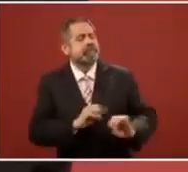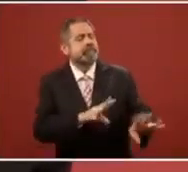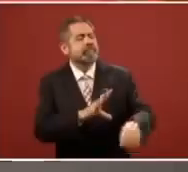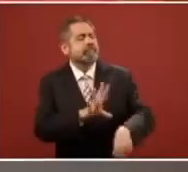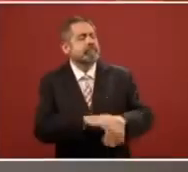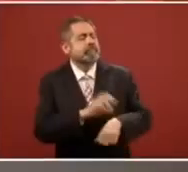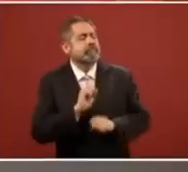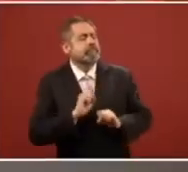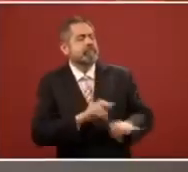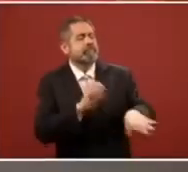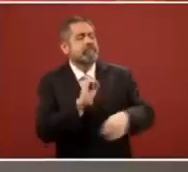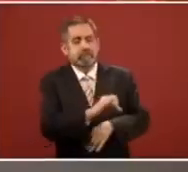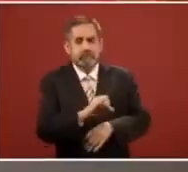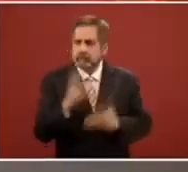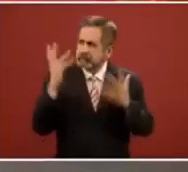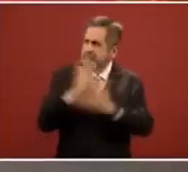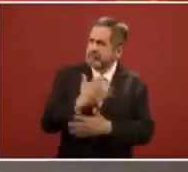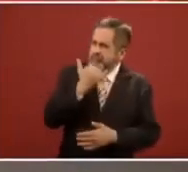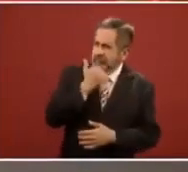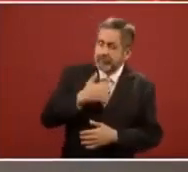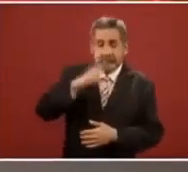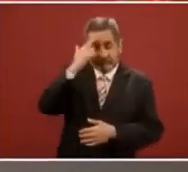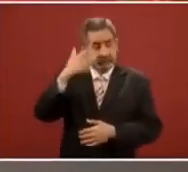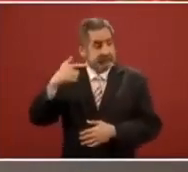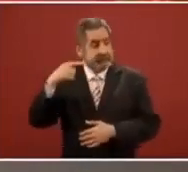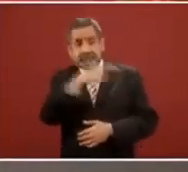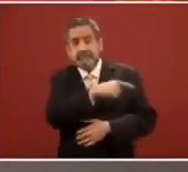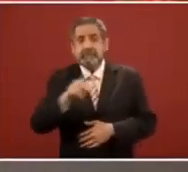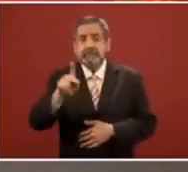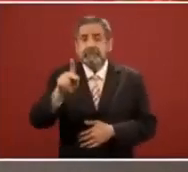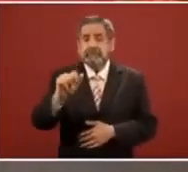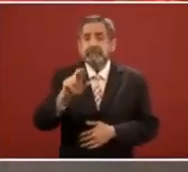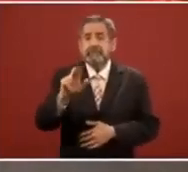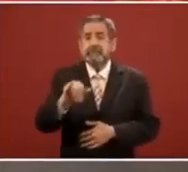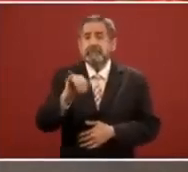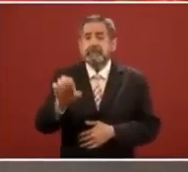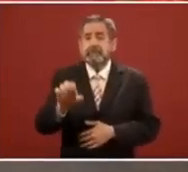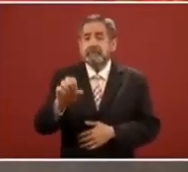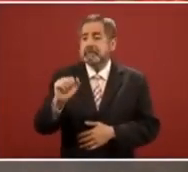Yo recuerdo lo del famoso paraje de San Juan.